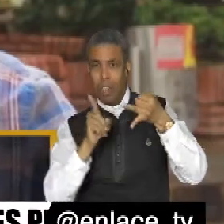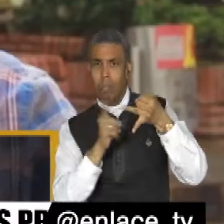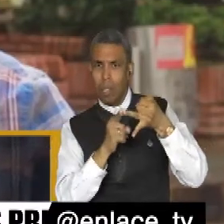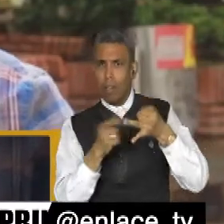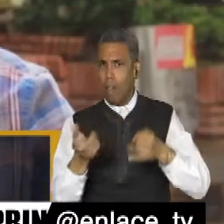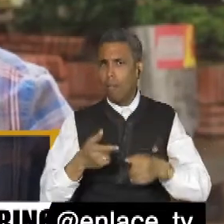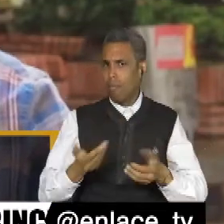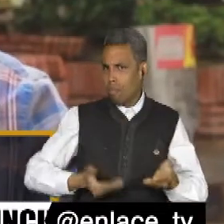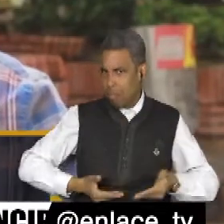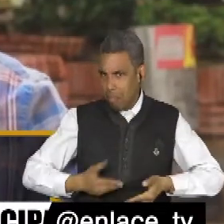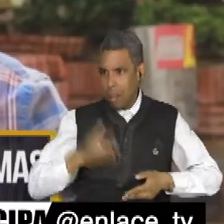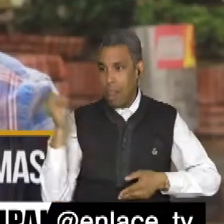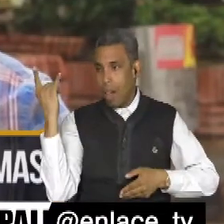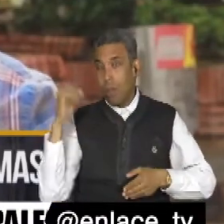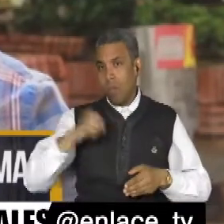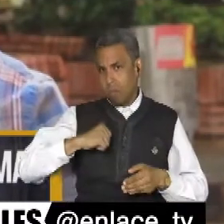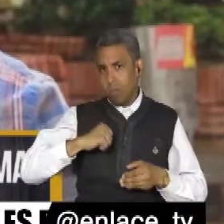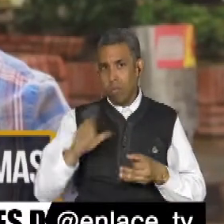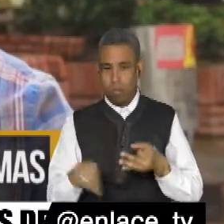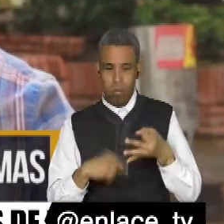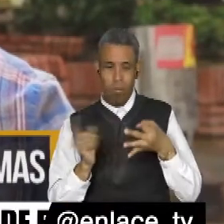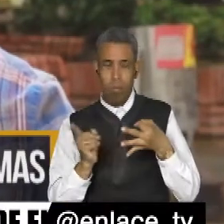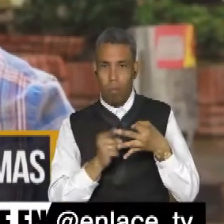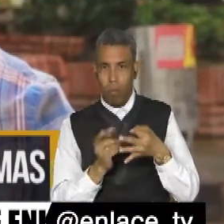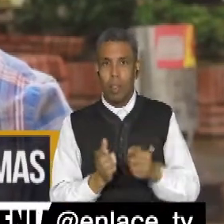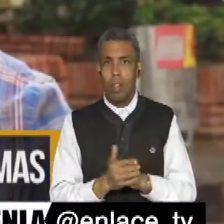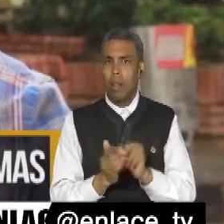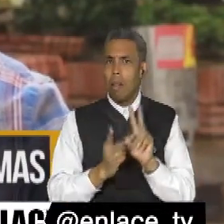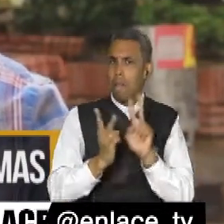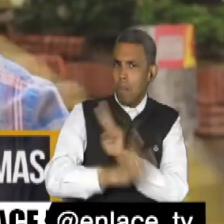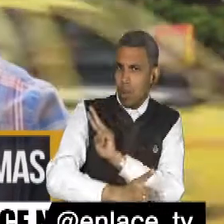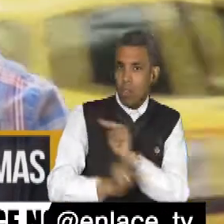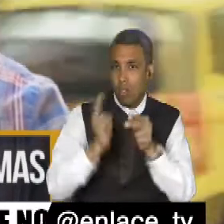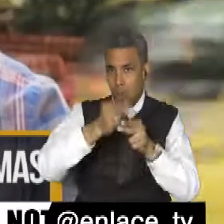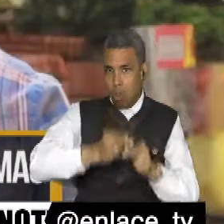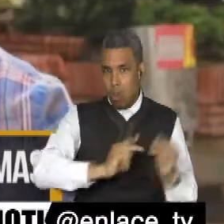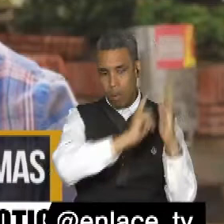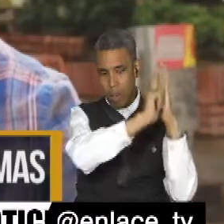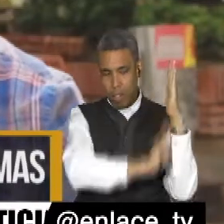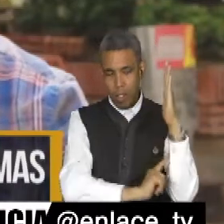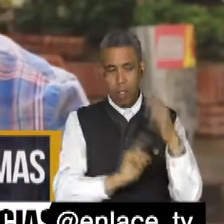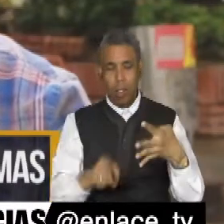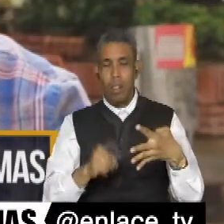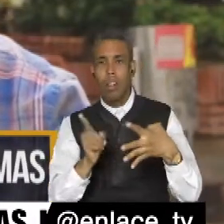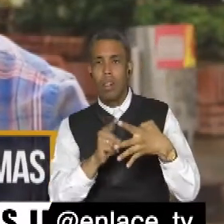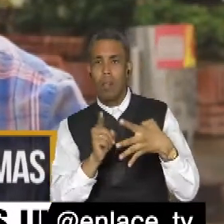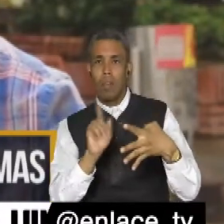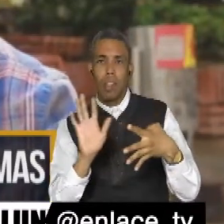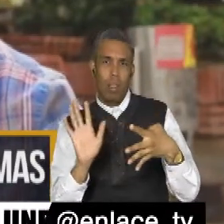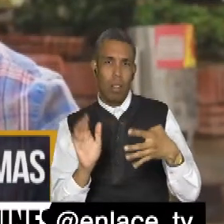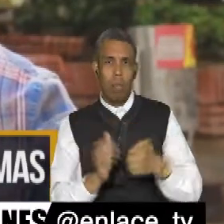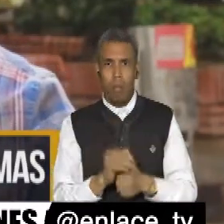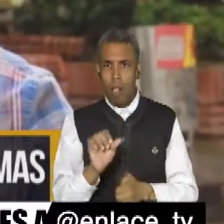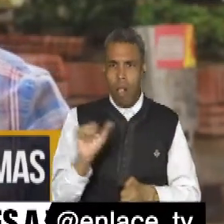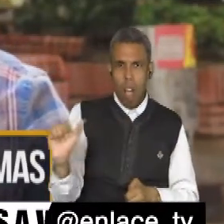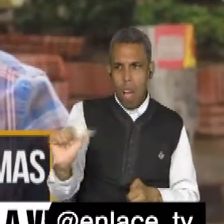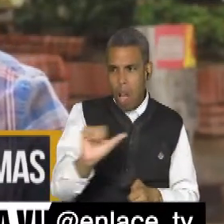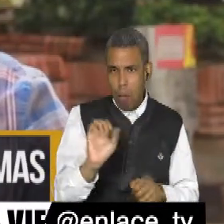y por último pertenecer a 4 de los grupos poblacionales, como es mujer, cabeza de familia, adulto